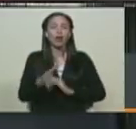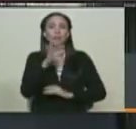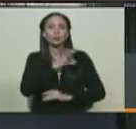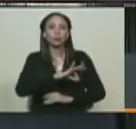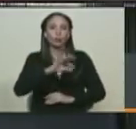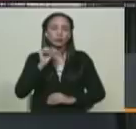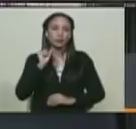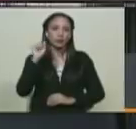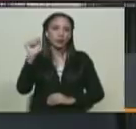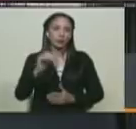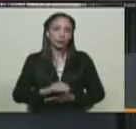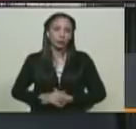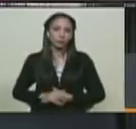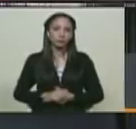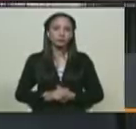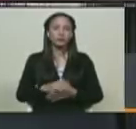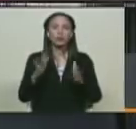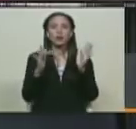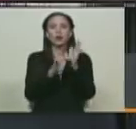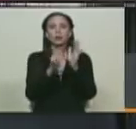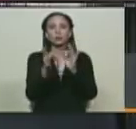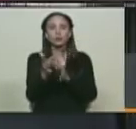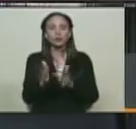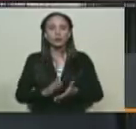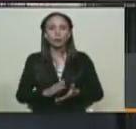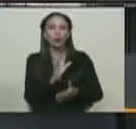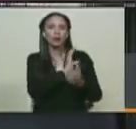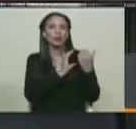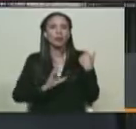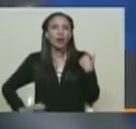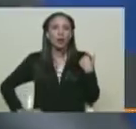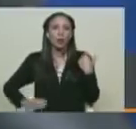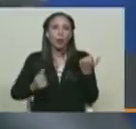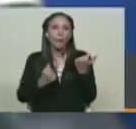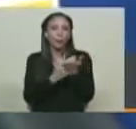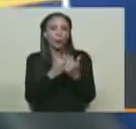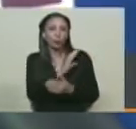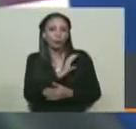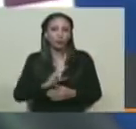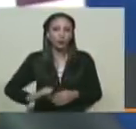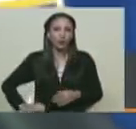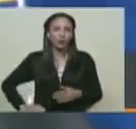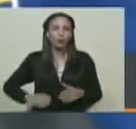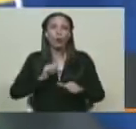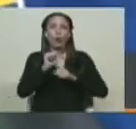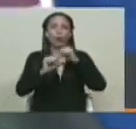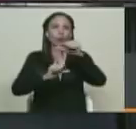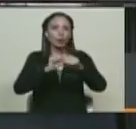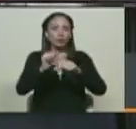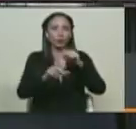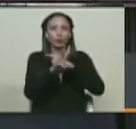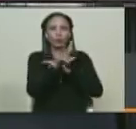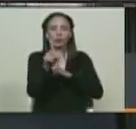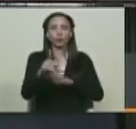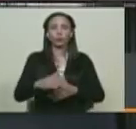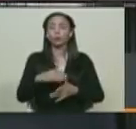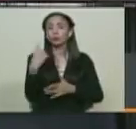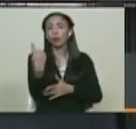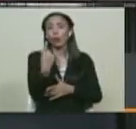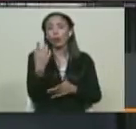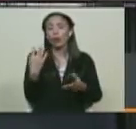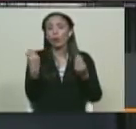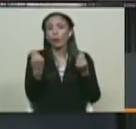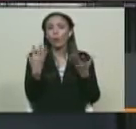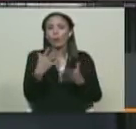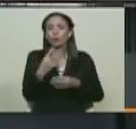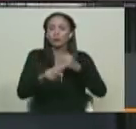Socialismo cristiano, humano, humanismo del siglo XXI. Y eso solo lo podemos hacer